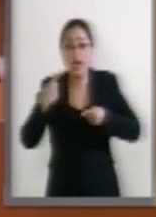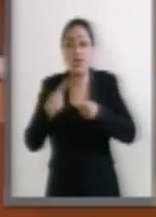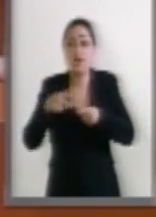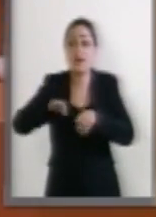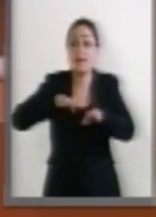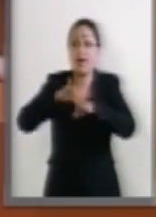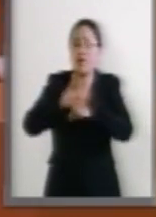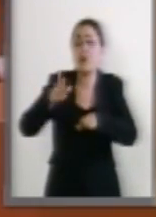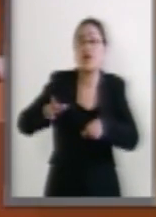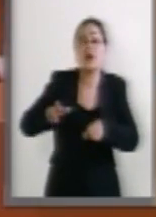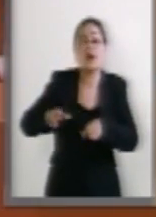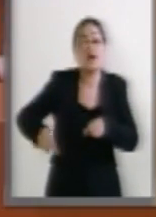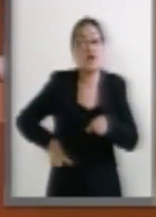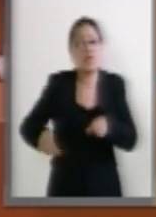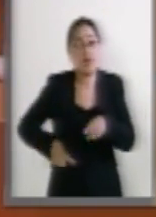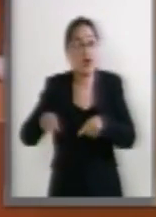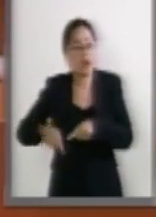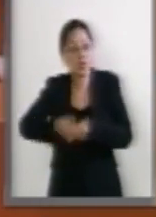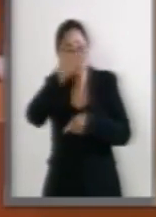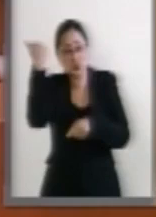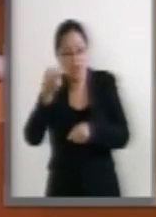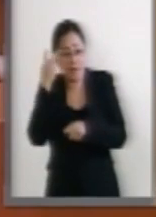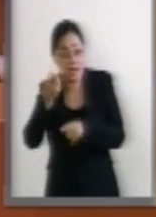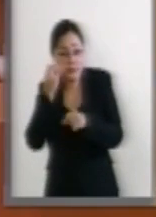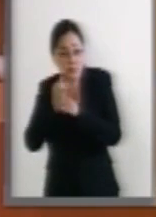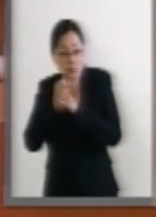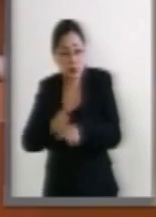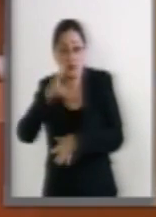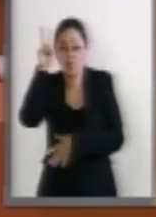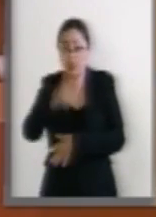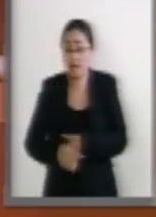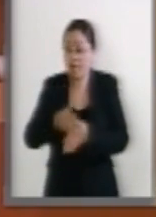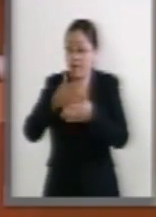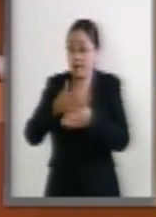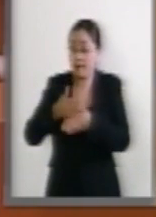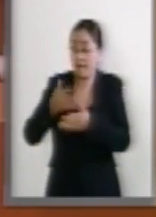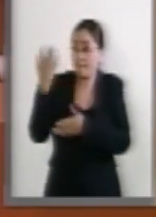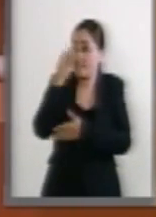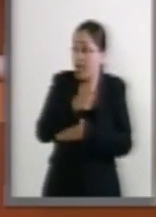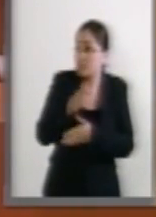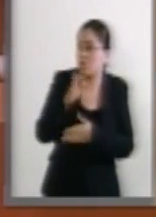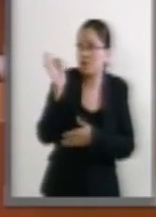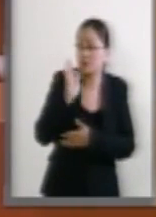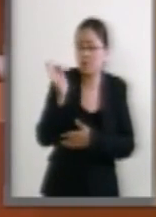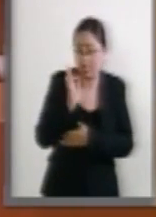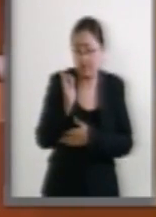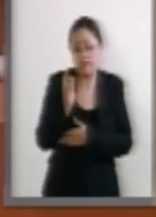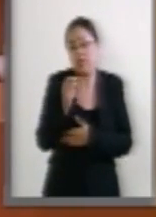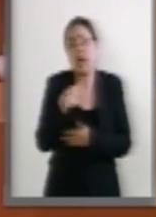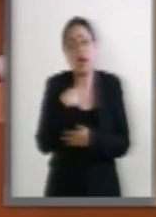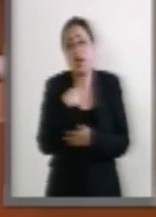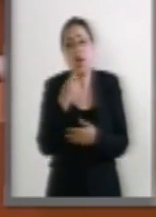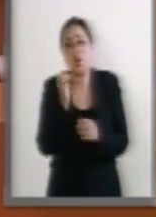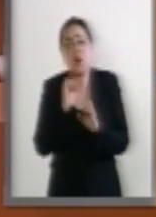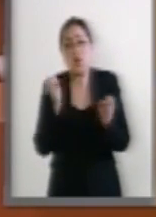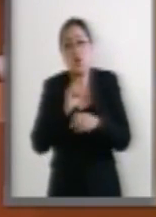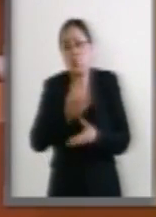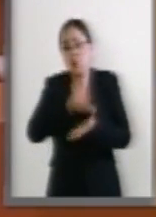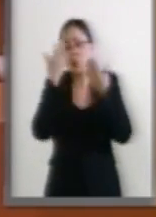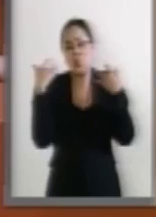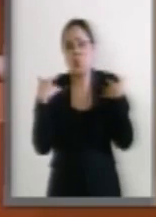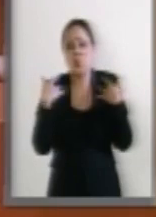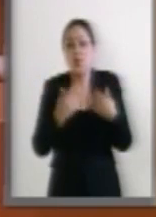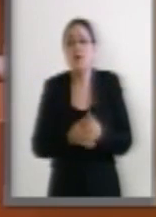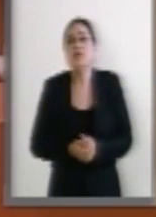público desconocía la información de la que hizo entrega fuese falsa en su totalidad o en alguna de sus partes